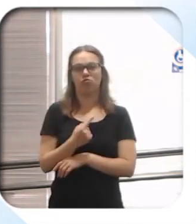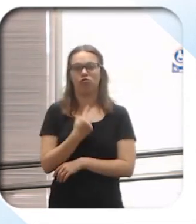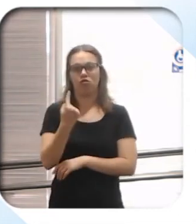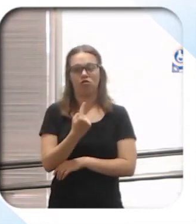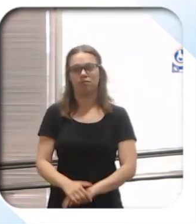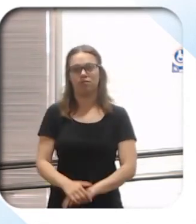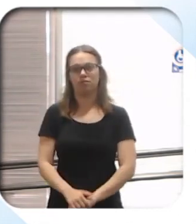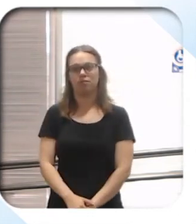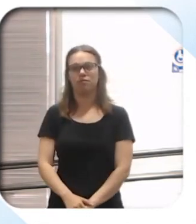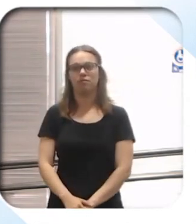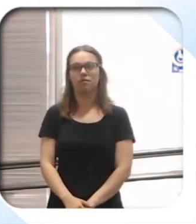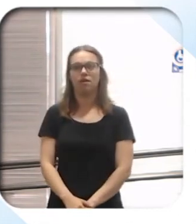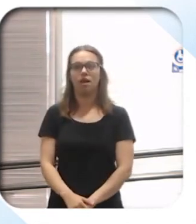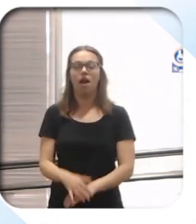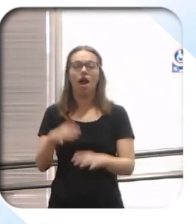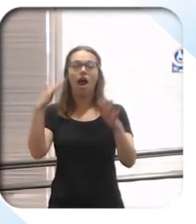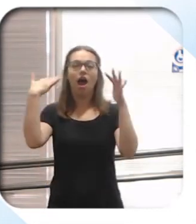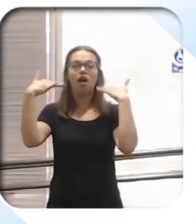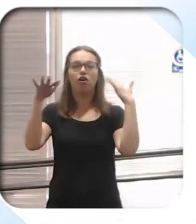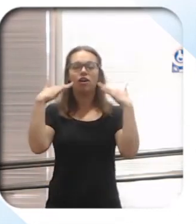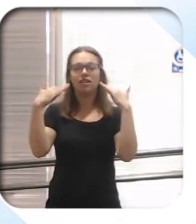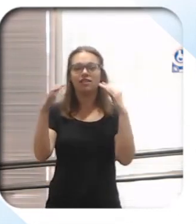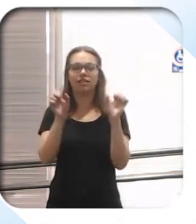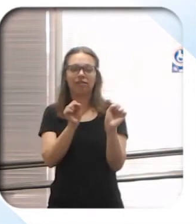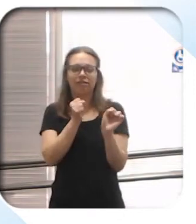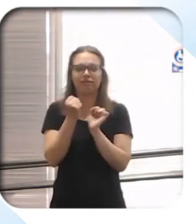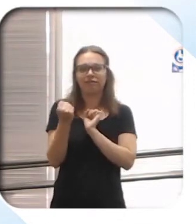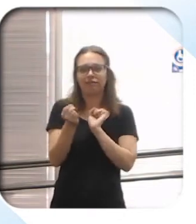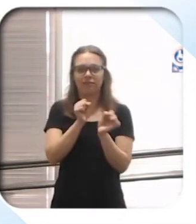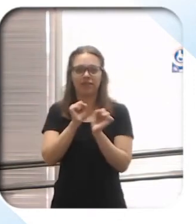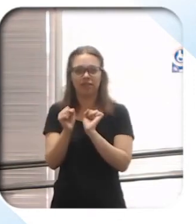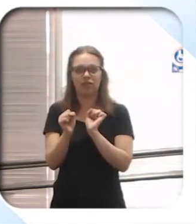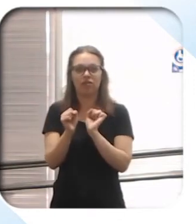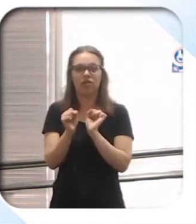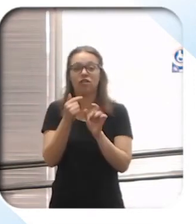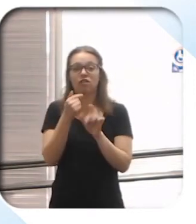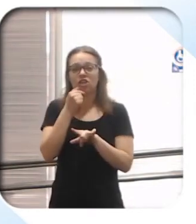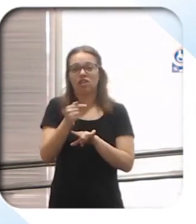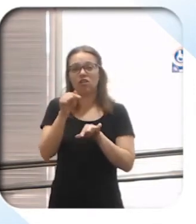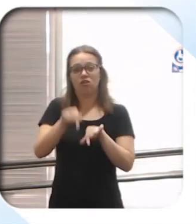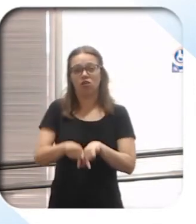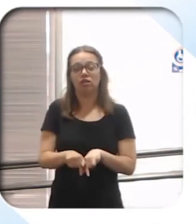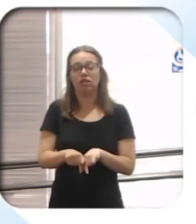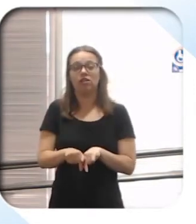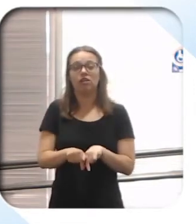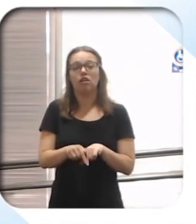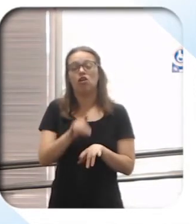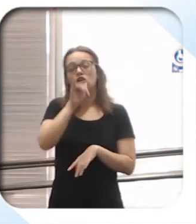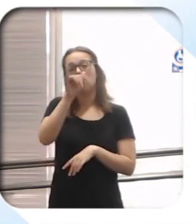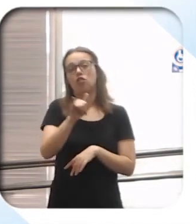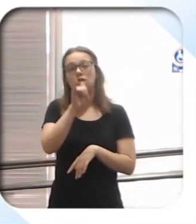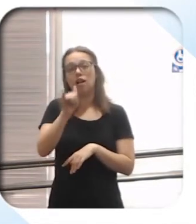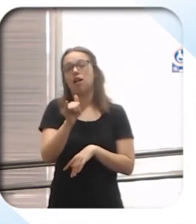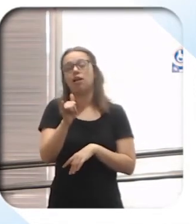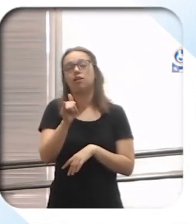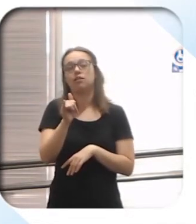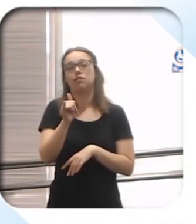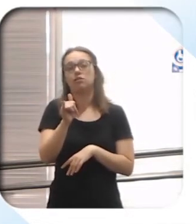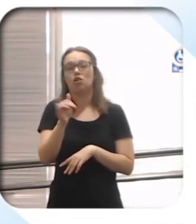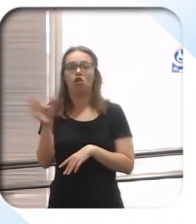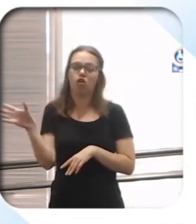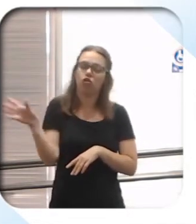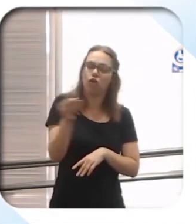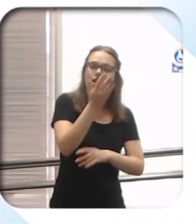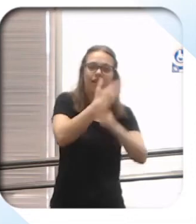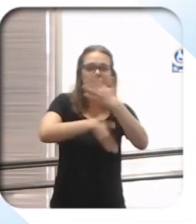Y jóvenes con mielomeningocele, que es un poco lo que me convocaron a hablar hoy. que en realidad quiero contarles que trabajo con todo tipo